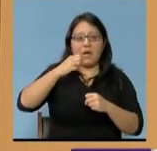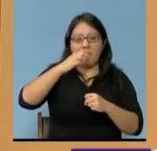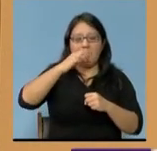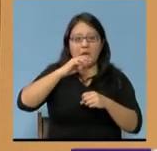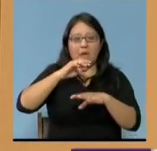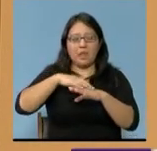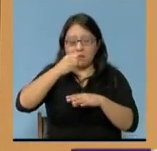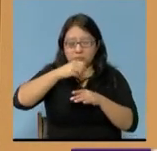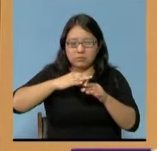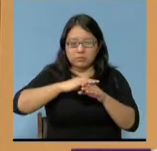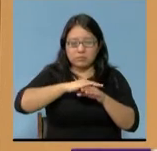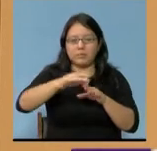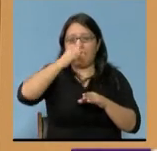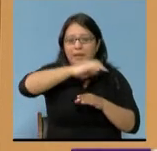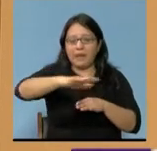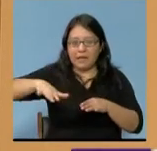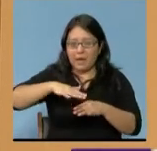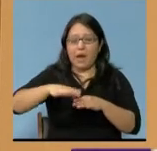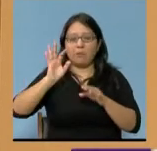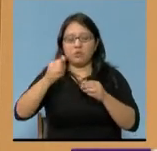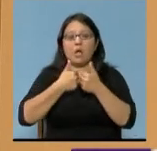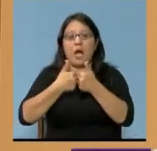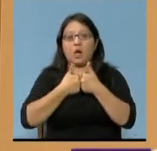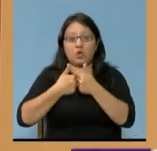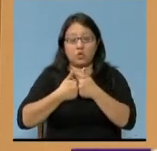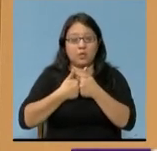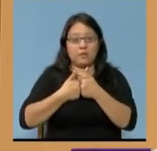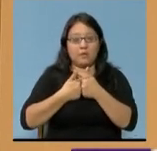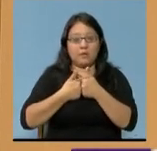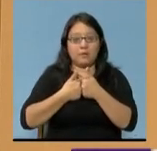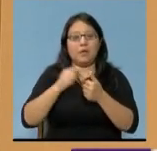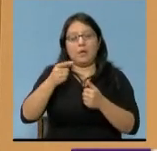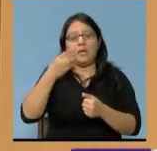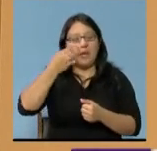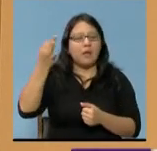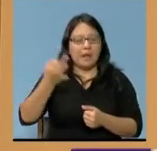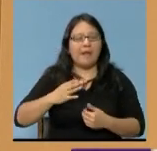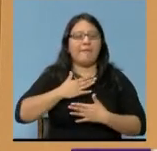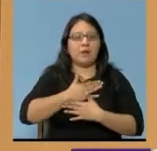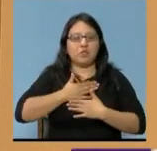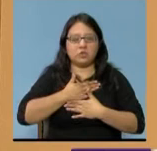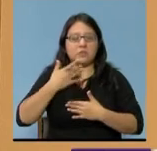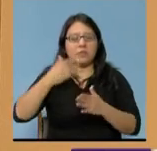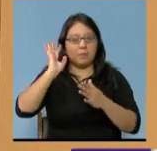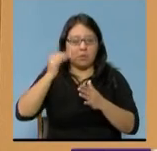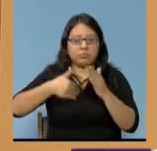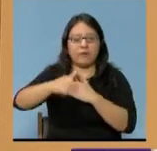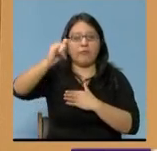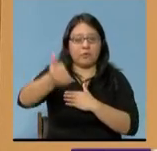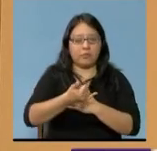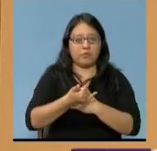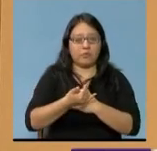aprobará el programa presentado y eso nos trae realmente una posibilidad mejor para poder